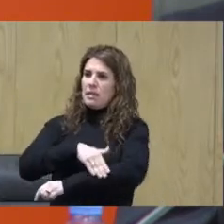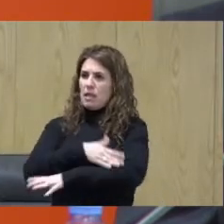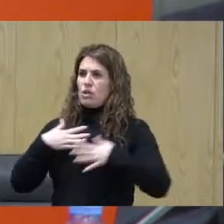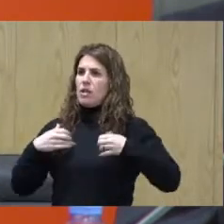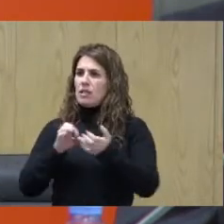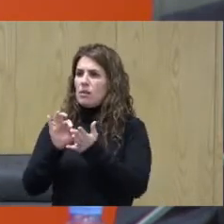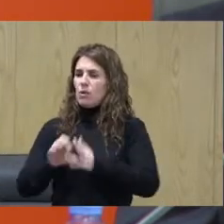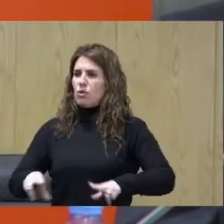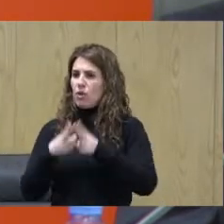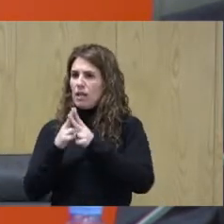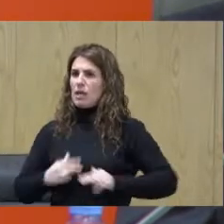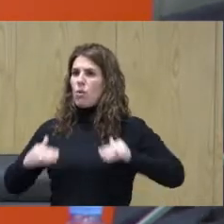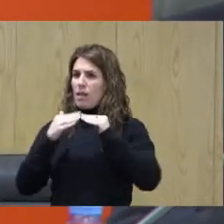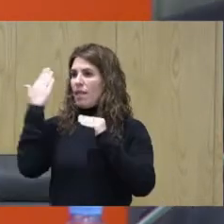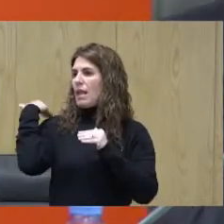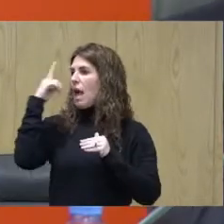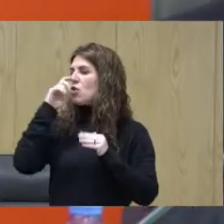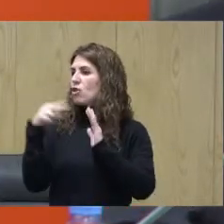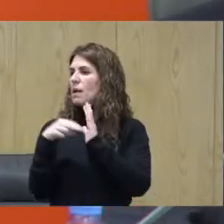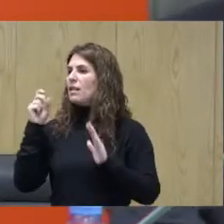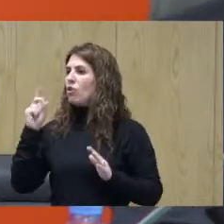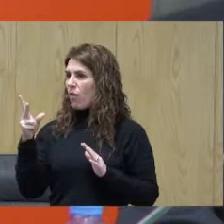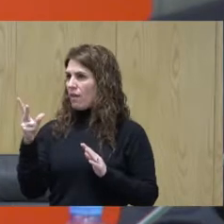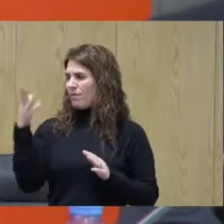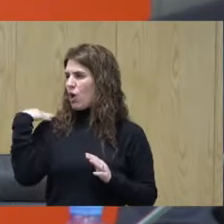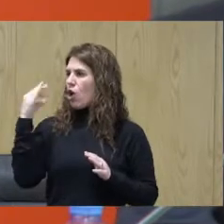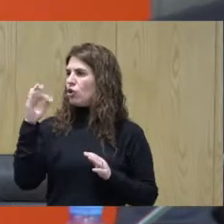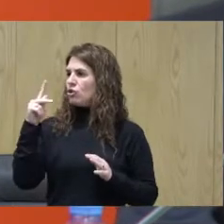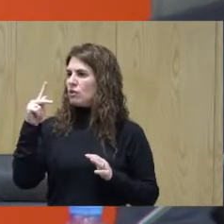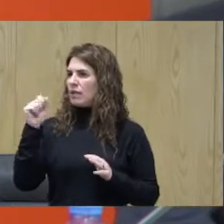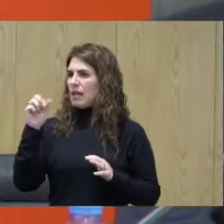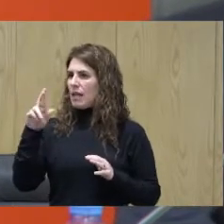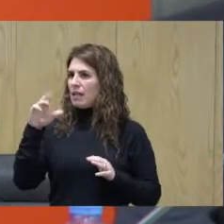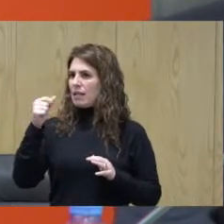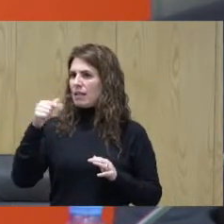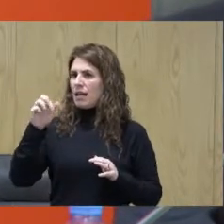Sociales e Igualdad, en el año 2012, con Óscar García, que hizo un manual,